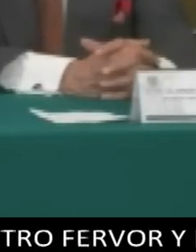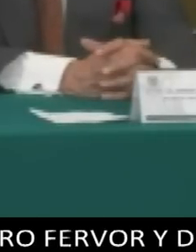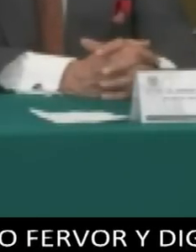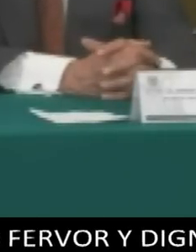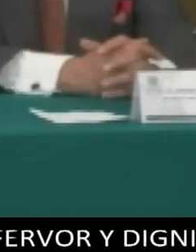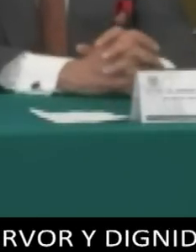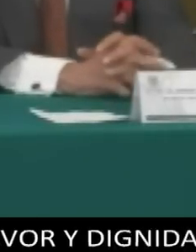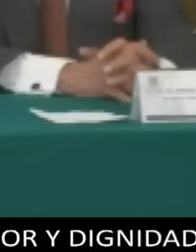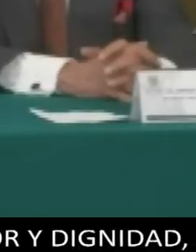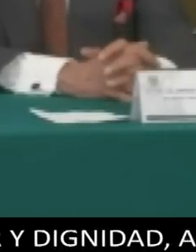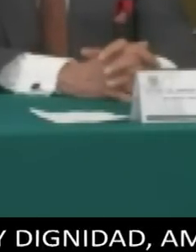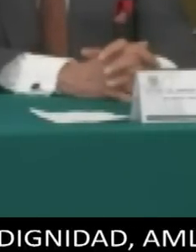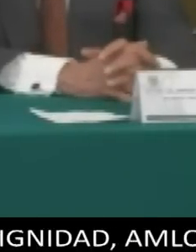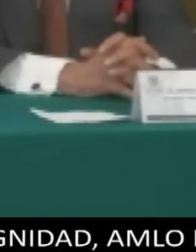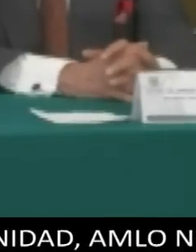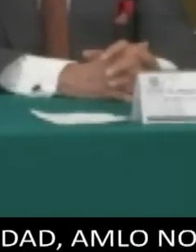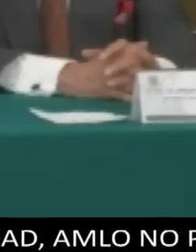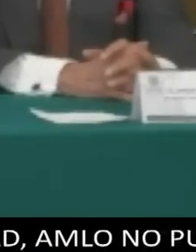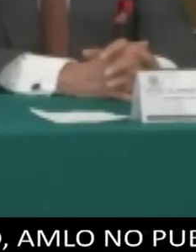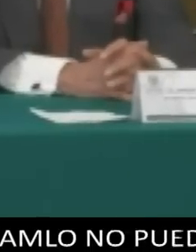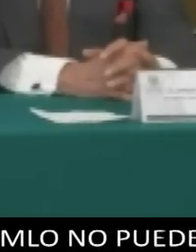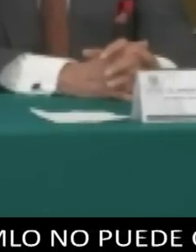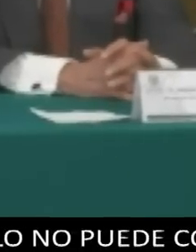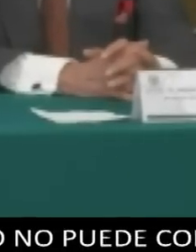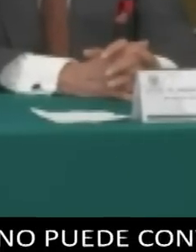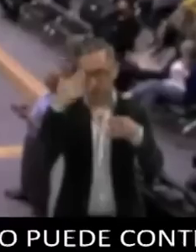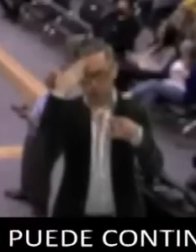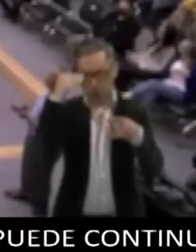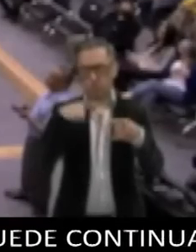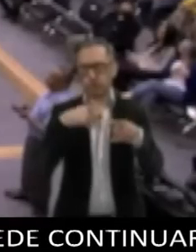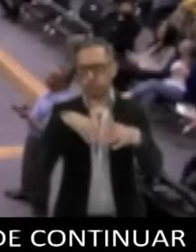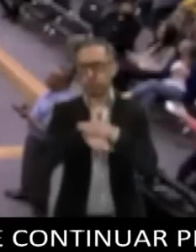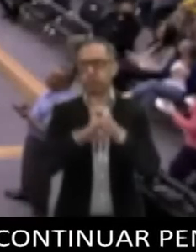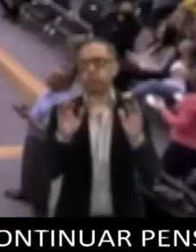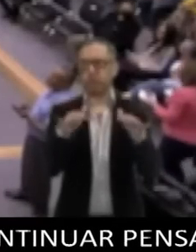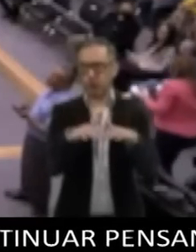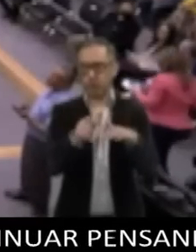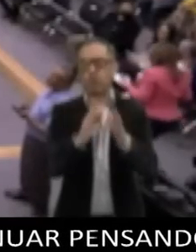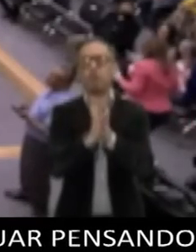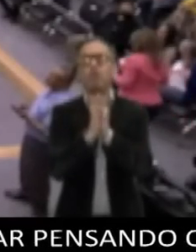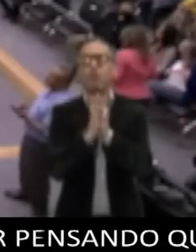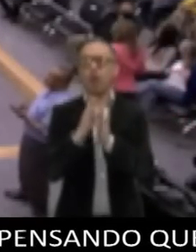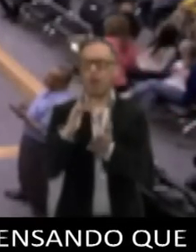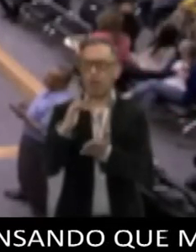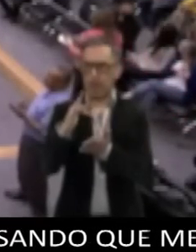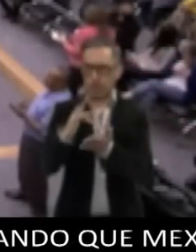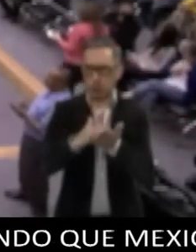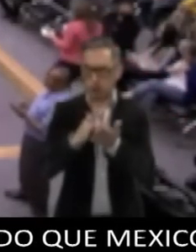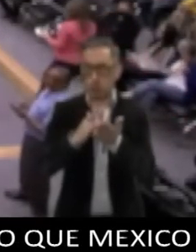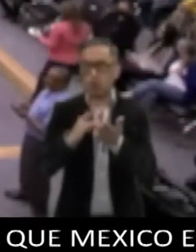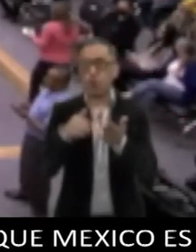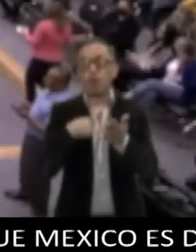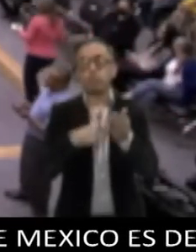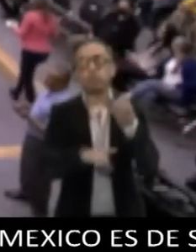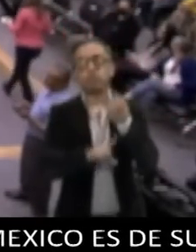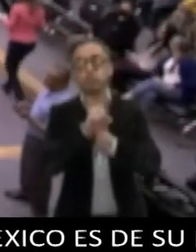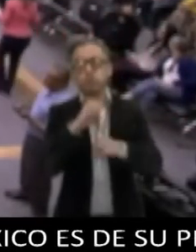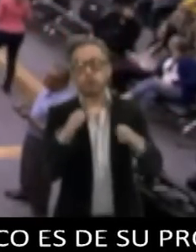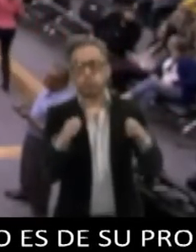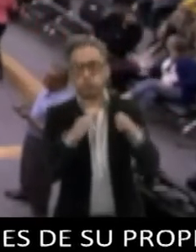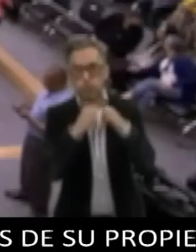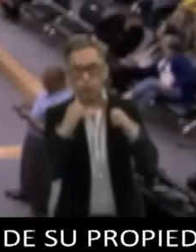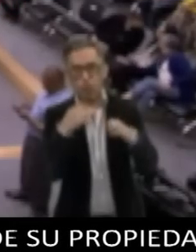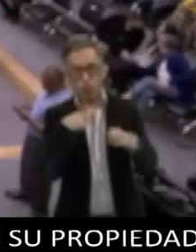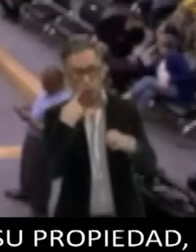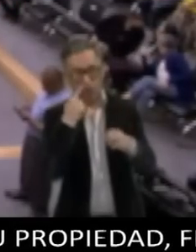siquiera se atreven a llamarme lo cual agradezco muchísimo lo que sí fue al final pero eso pasa en todos los órganos colegiados Pues que ya las decisiones